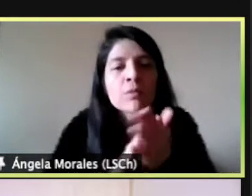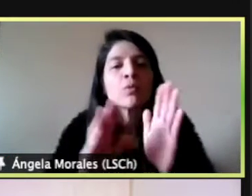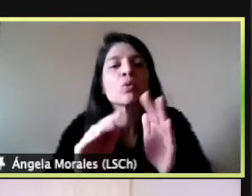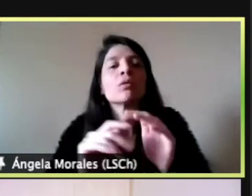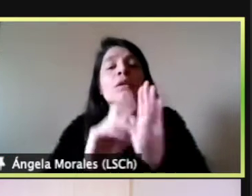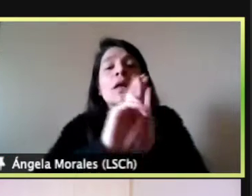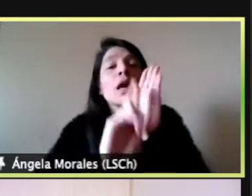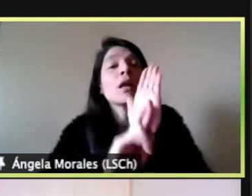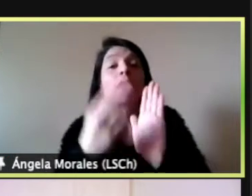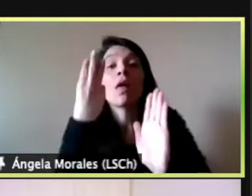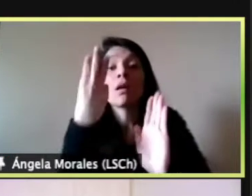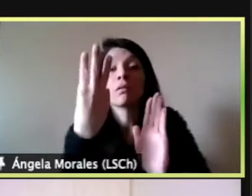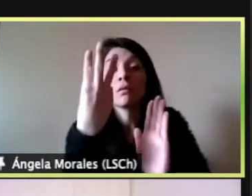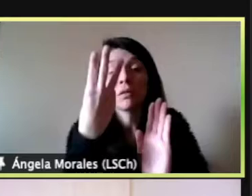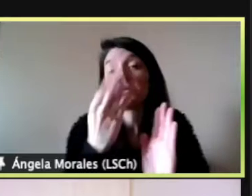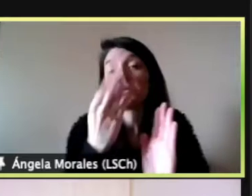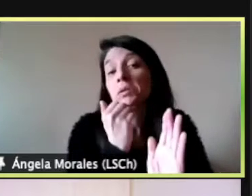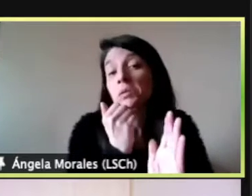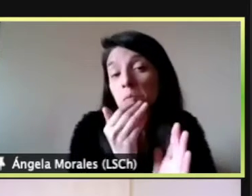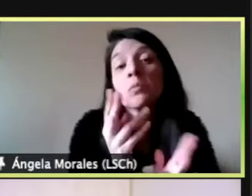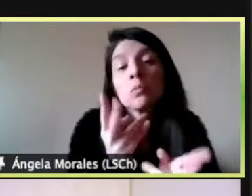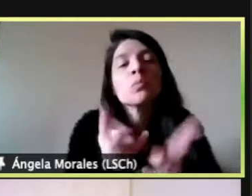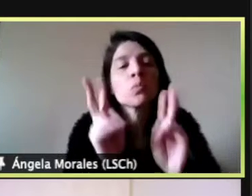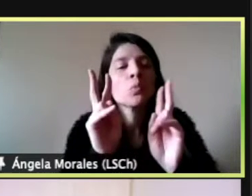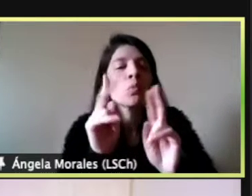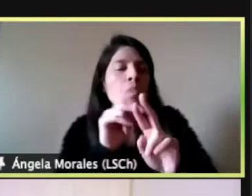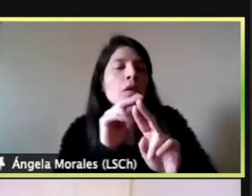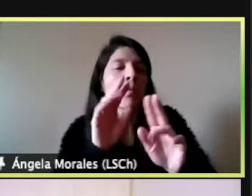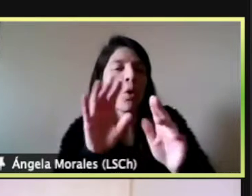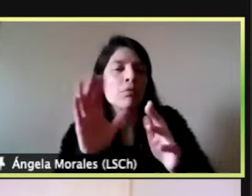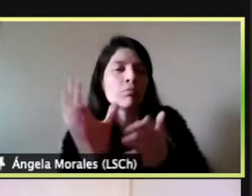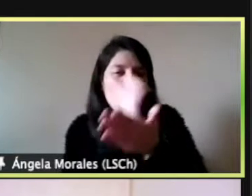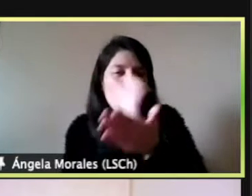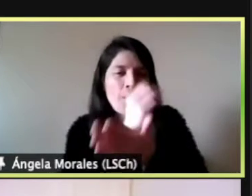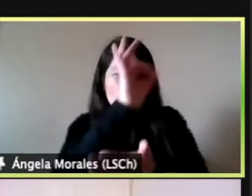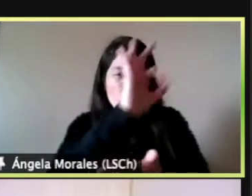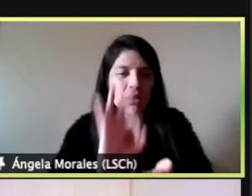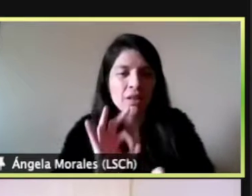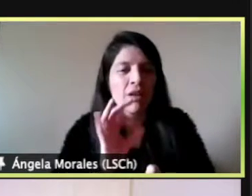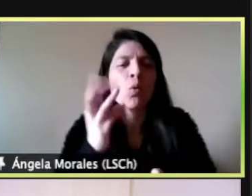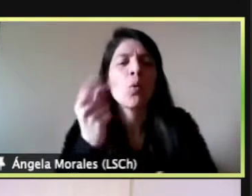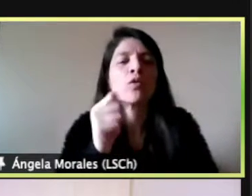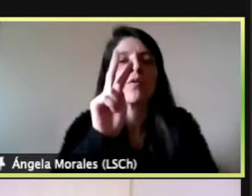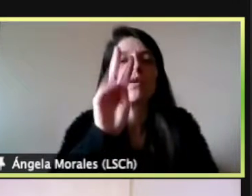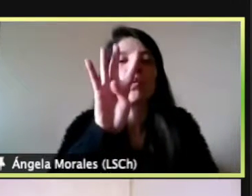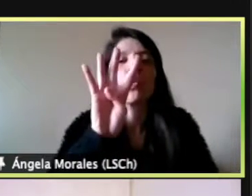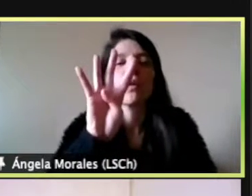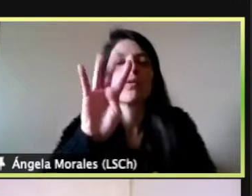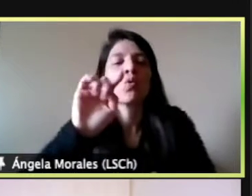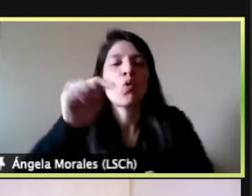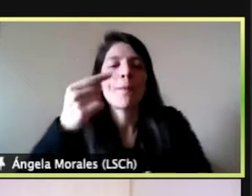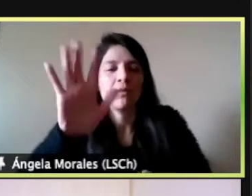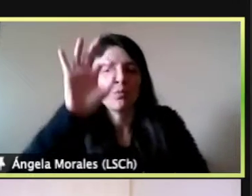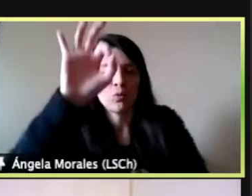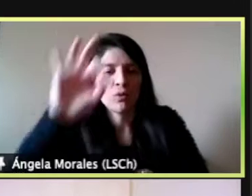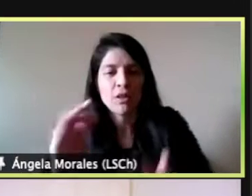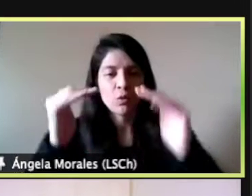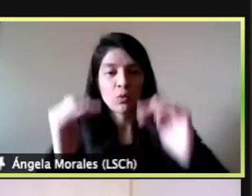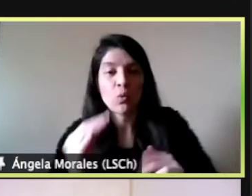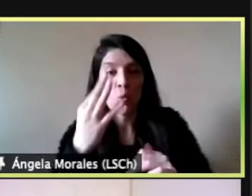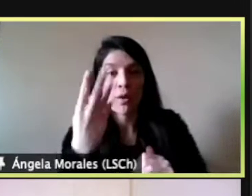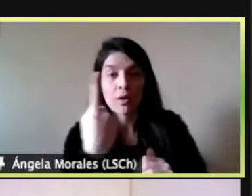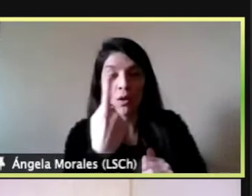complicado. Se sacó el porcentaje, en este caso dice que es el 24,5%, el 41,4% y